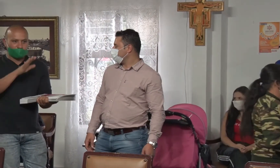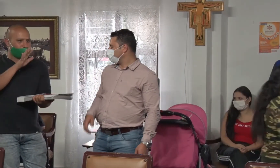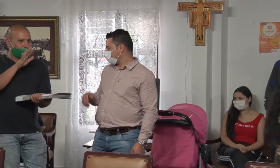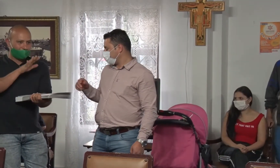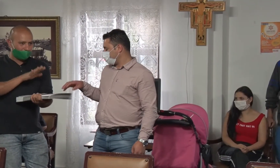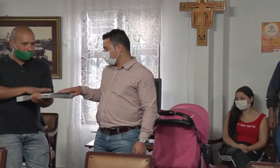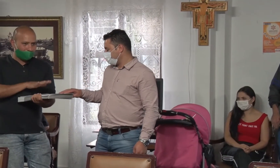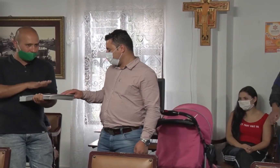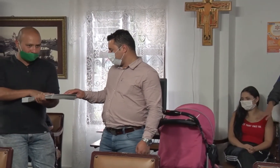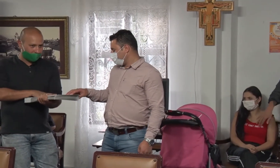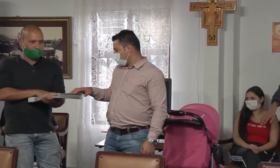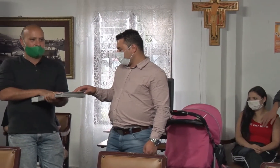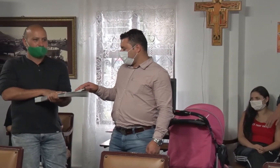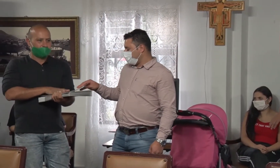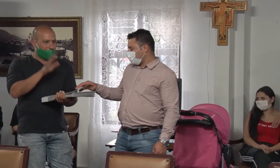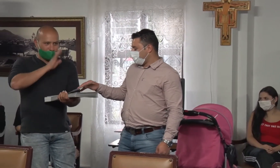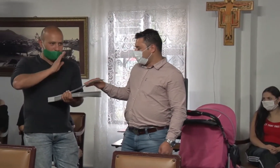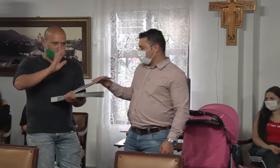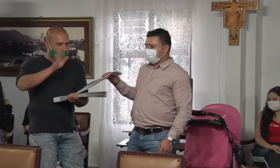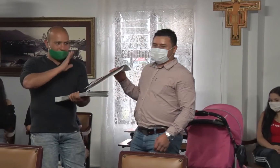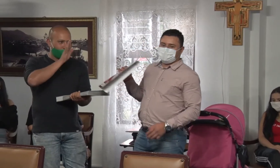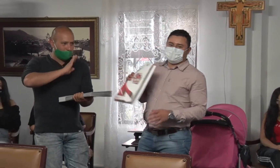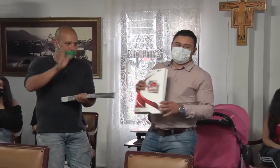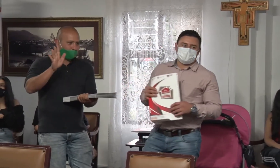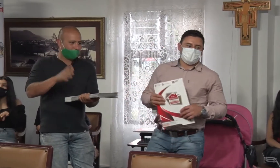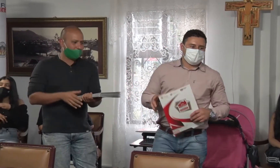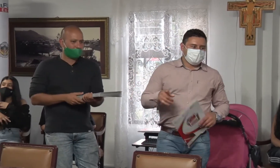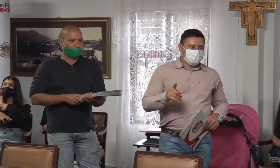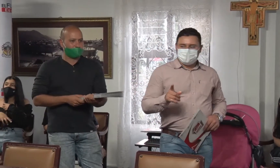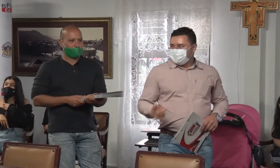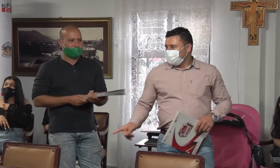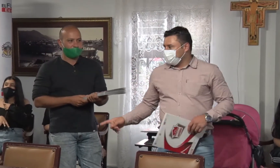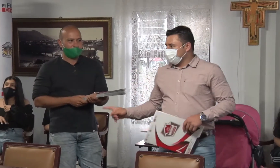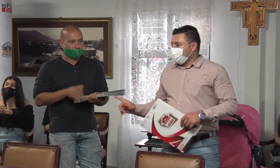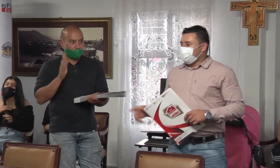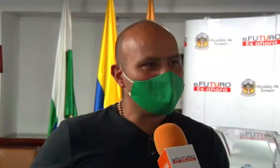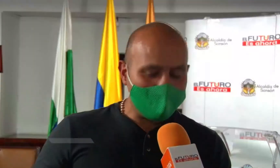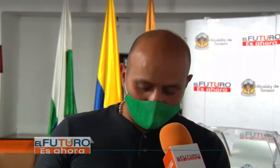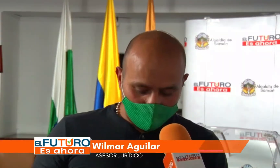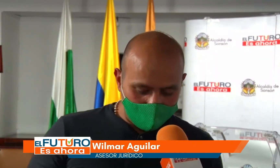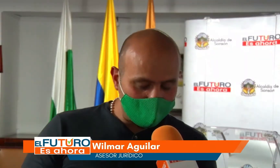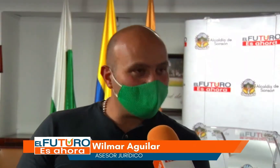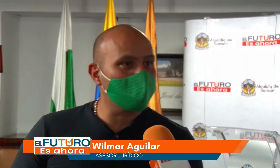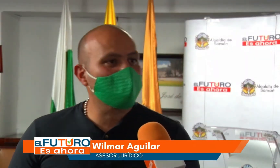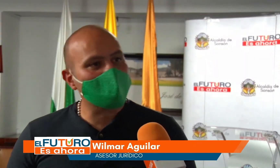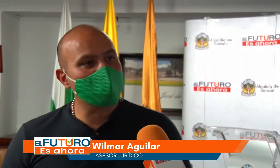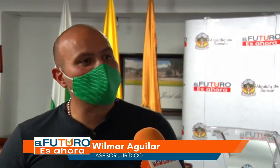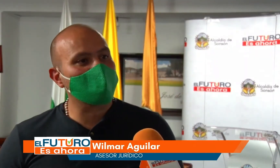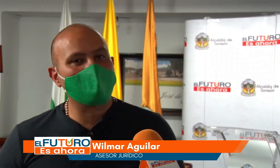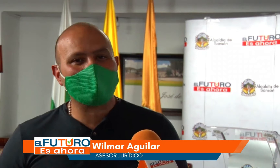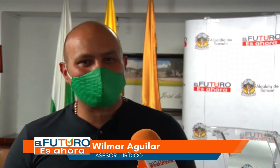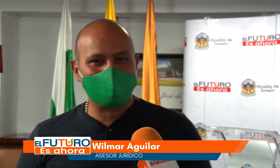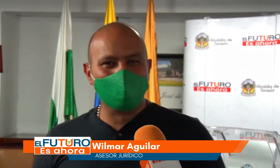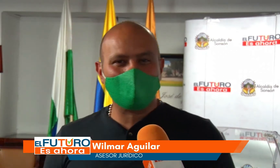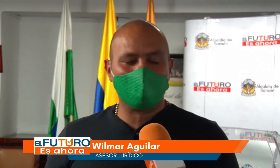ocupación irregular en zonas urbanas del municipio a través de resoluciones administrativas. El programa de legalización de predio, primero que todo,